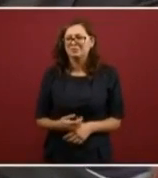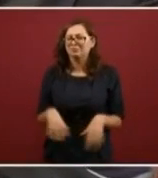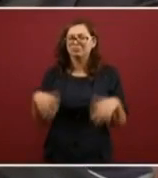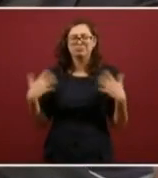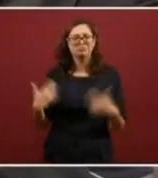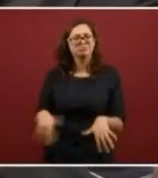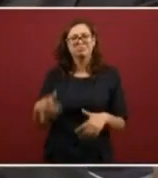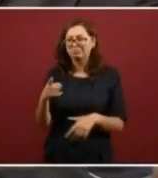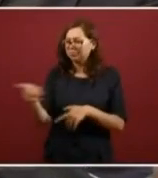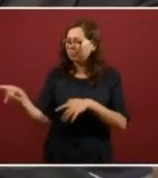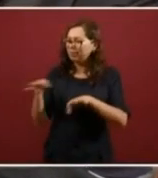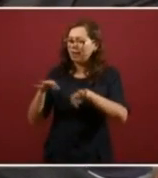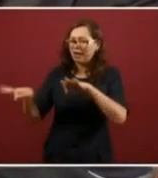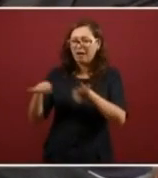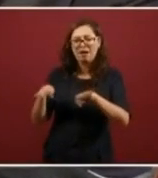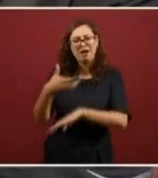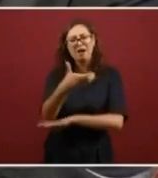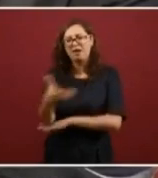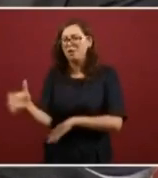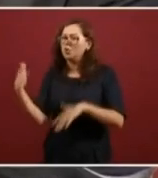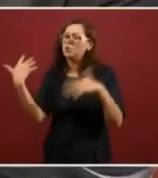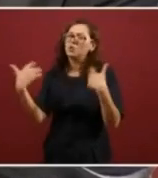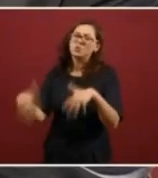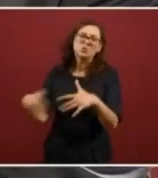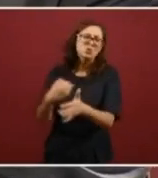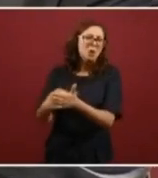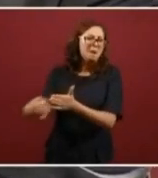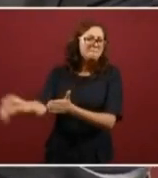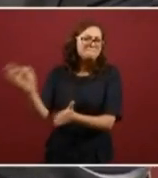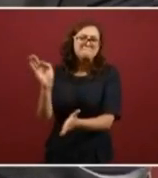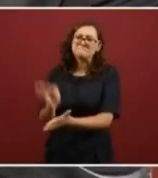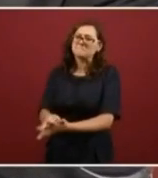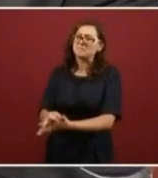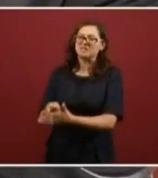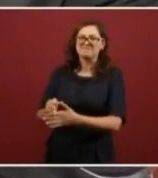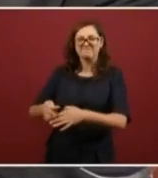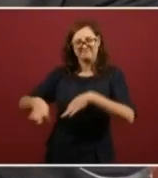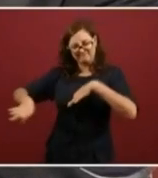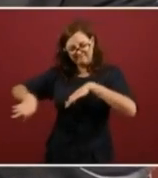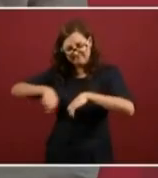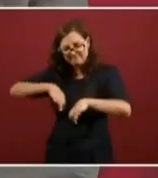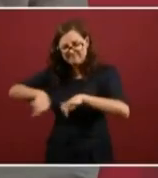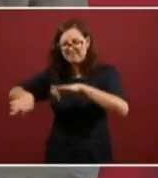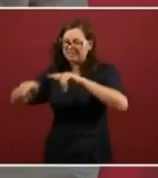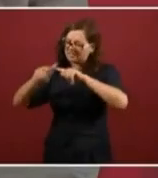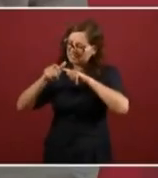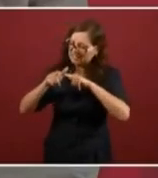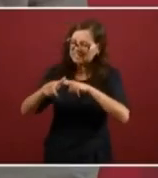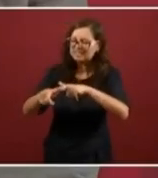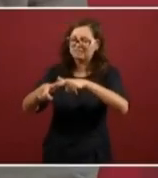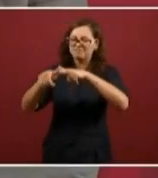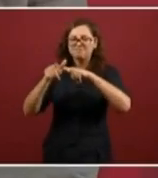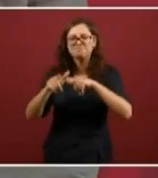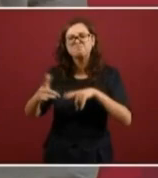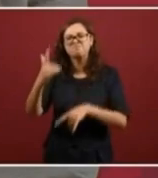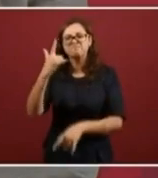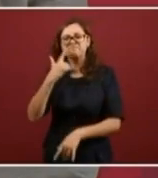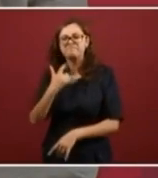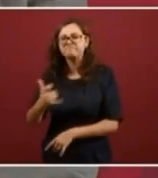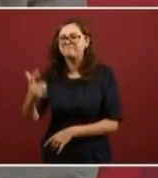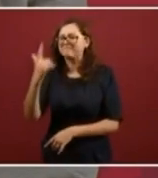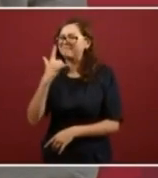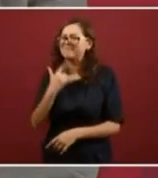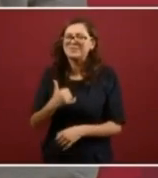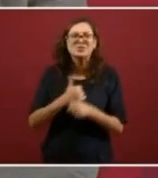héroes también, héroes, porque no abandonan, a pesar de los